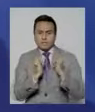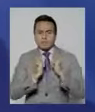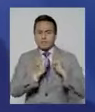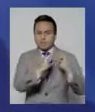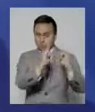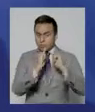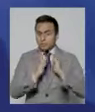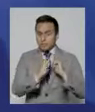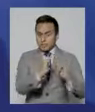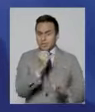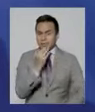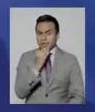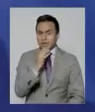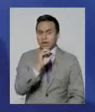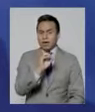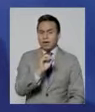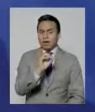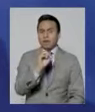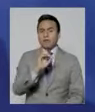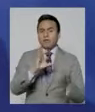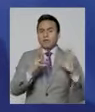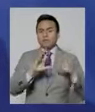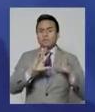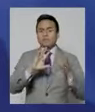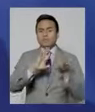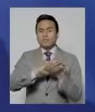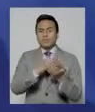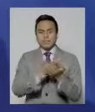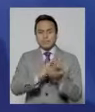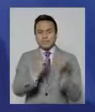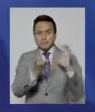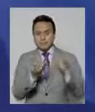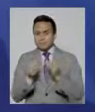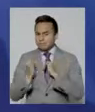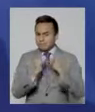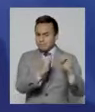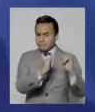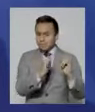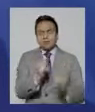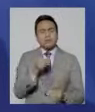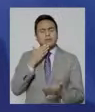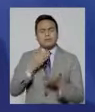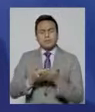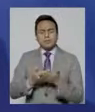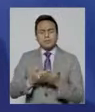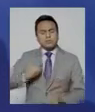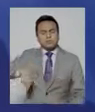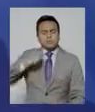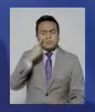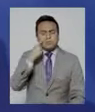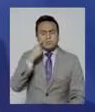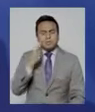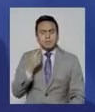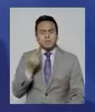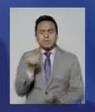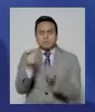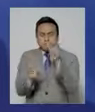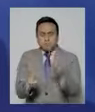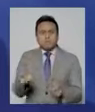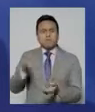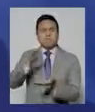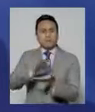estarían entregando a la Organización Mundial de la Salud? Y lo último, ¿desde cuándo vamos a conocer los casos de